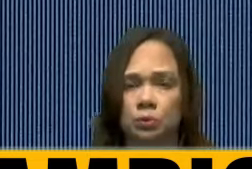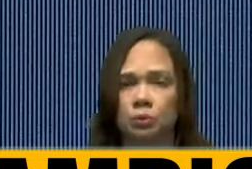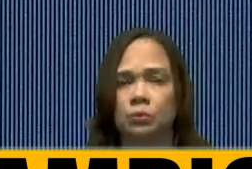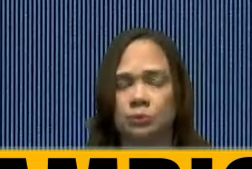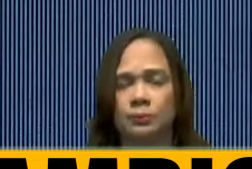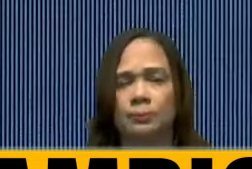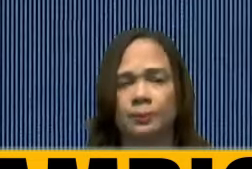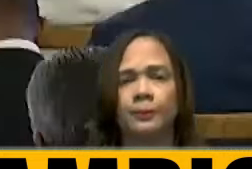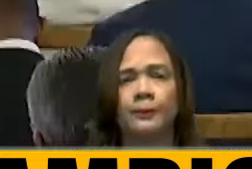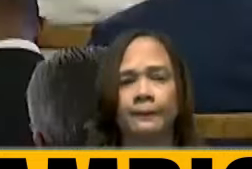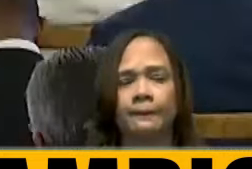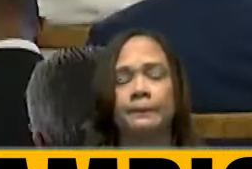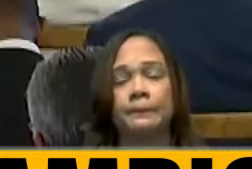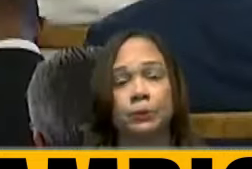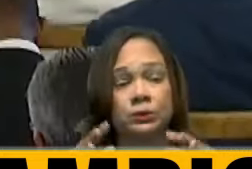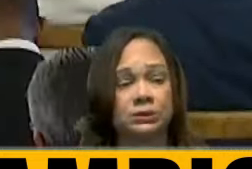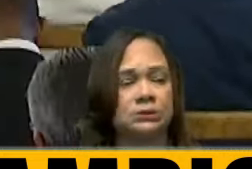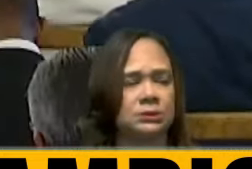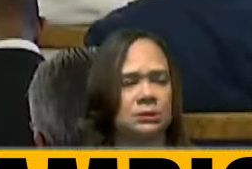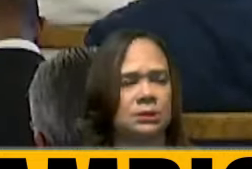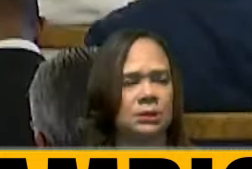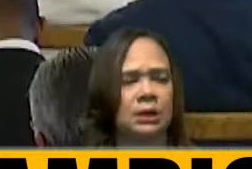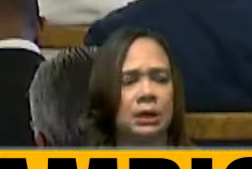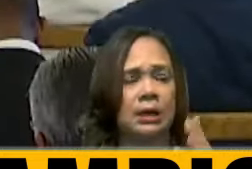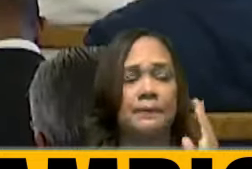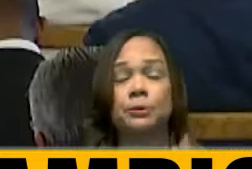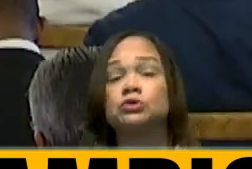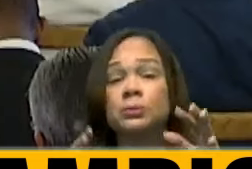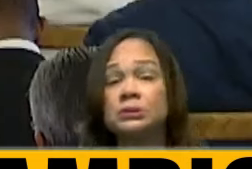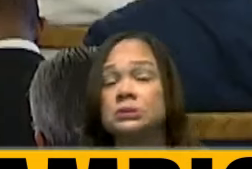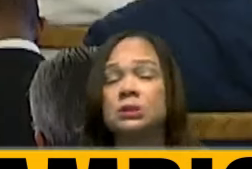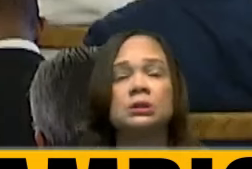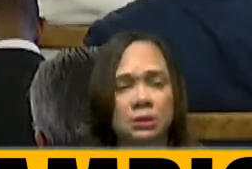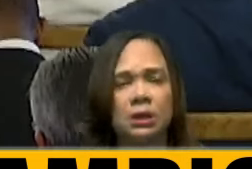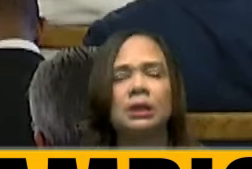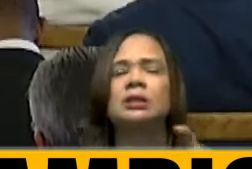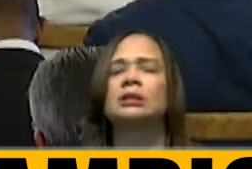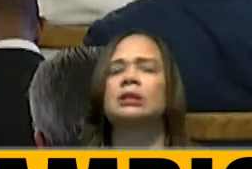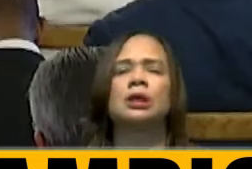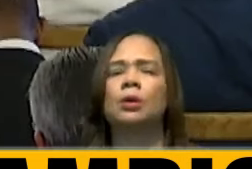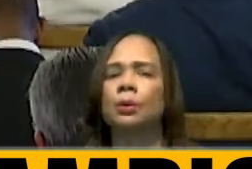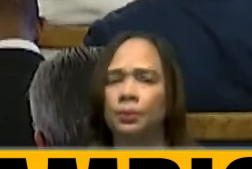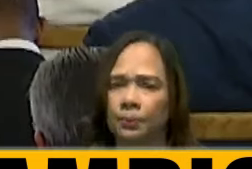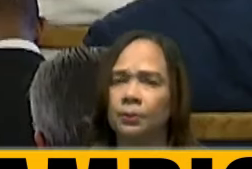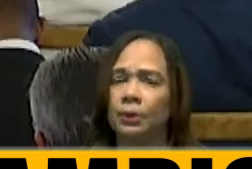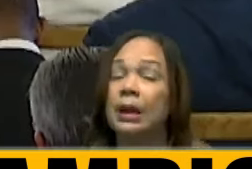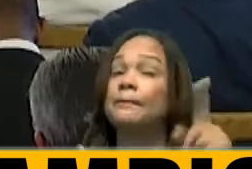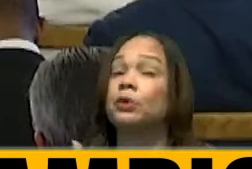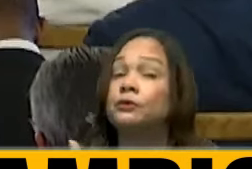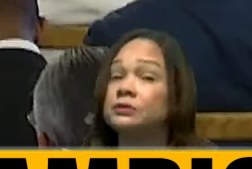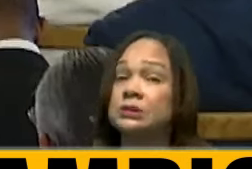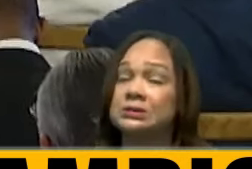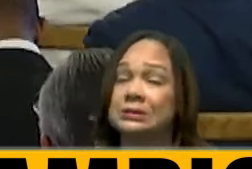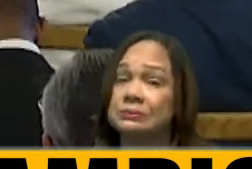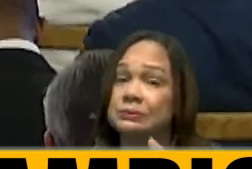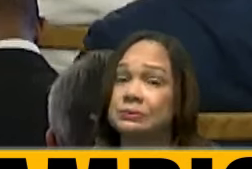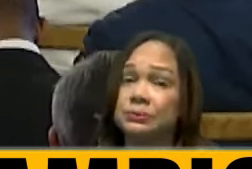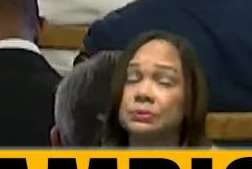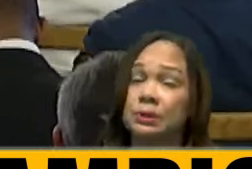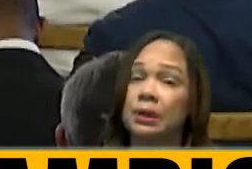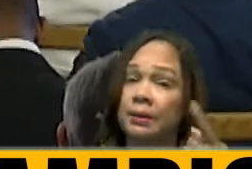esta con esta medida el la próxima medida tiene que ver con eh la prohibición de gastos